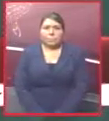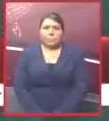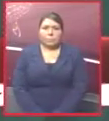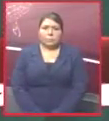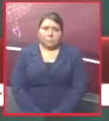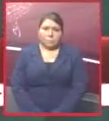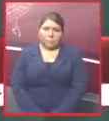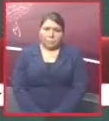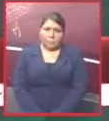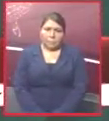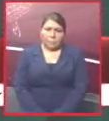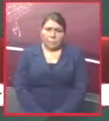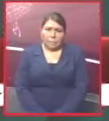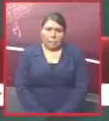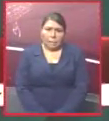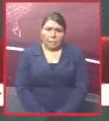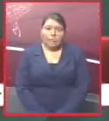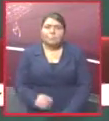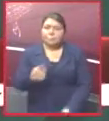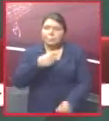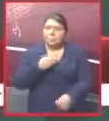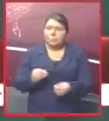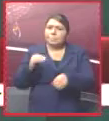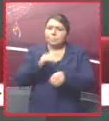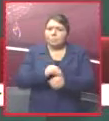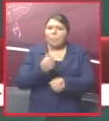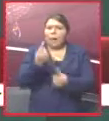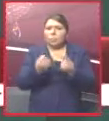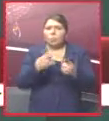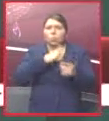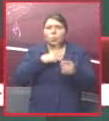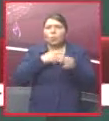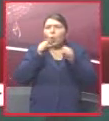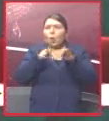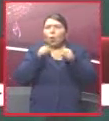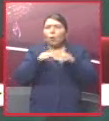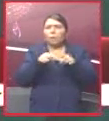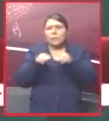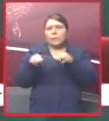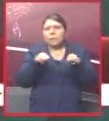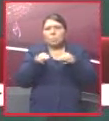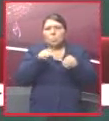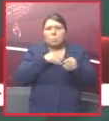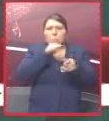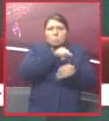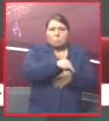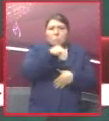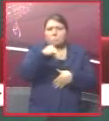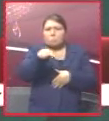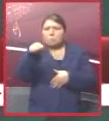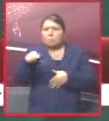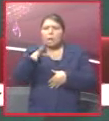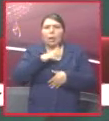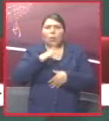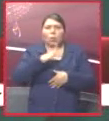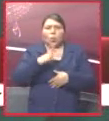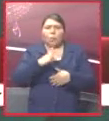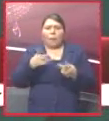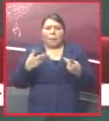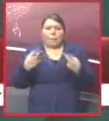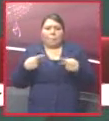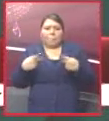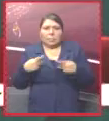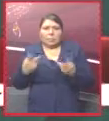módulos movibles que nos van a permitir irnos moviendo por donde se está primero documentando la gente, pero sobre todo donde se